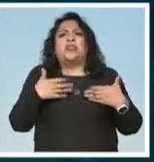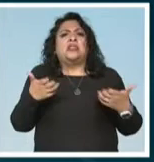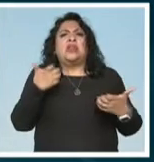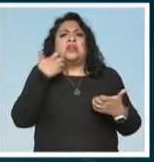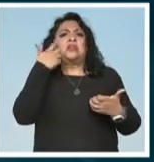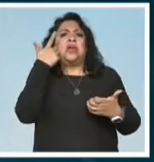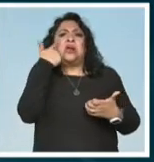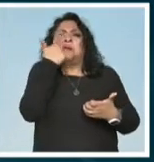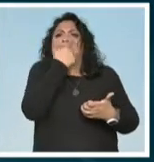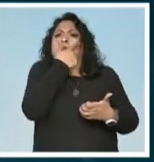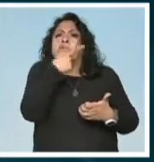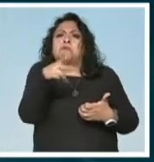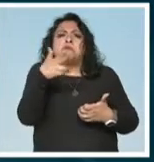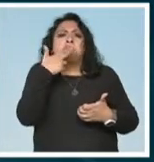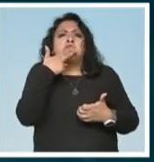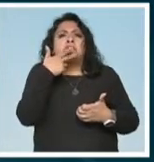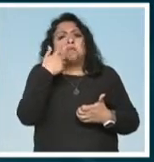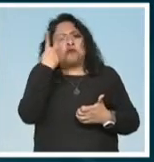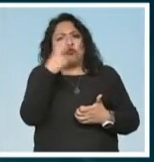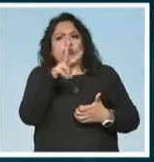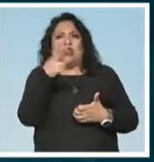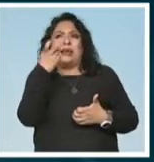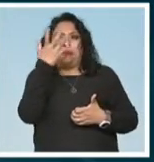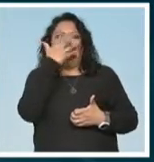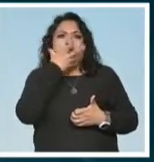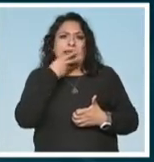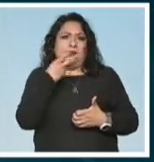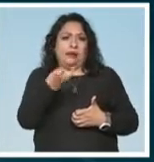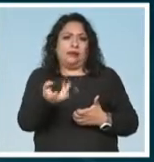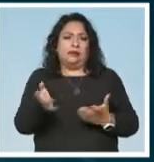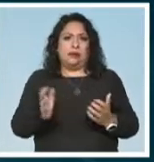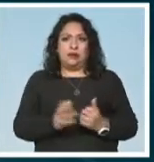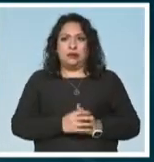can work both ways. And I think this is the beauty of it.